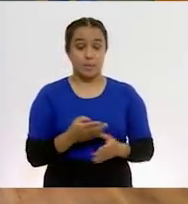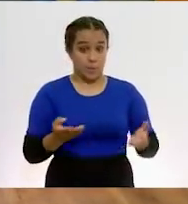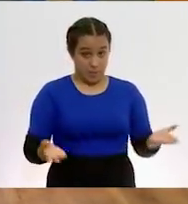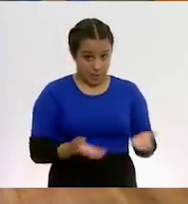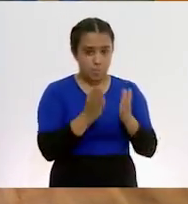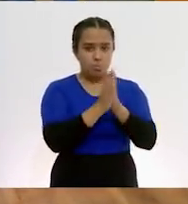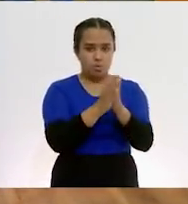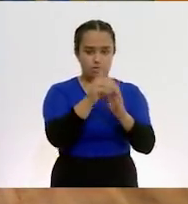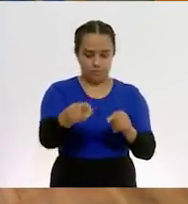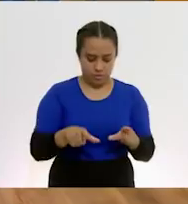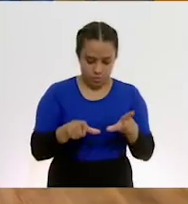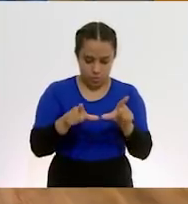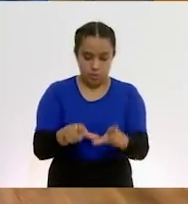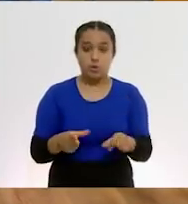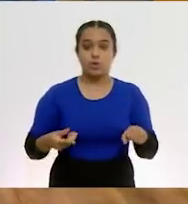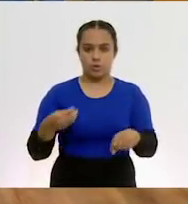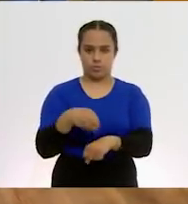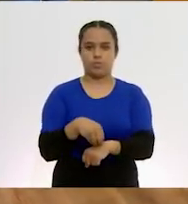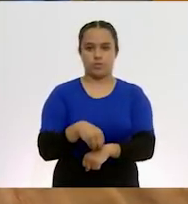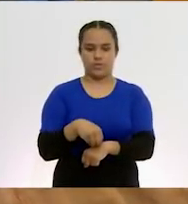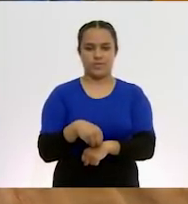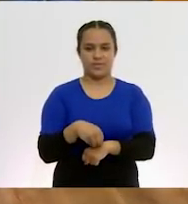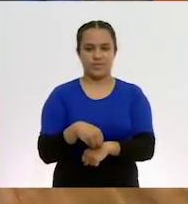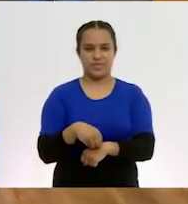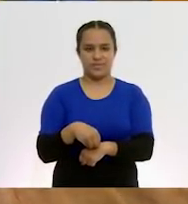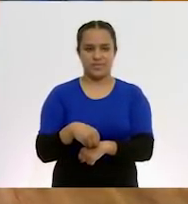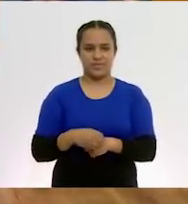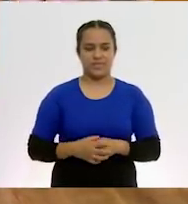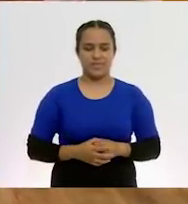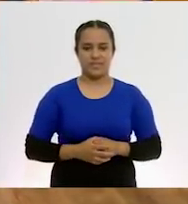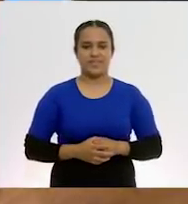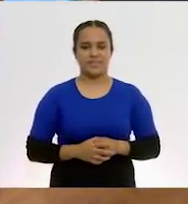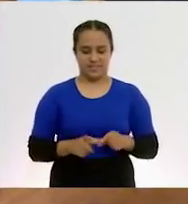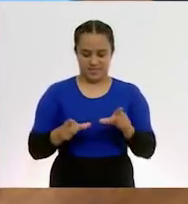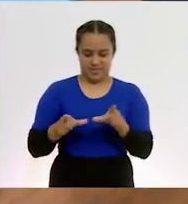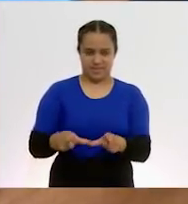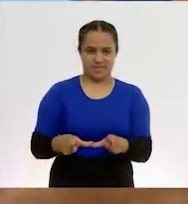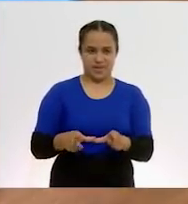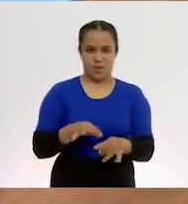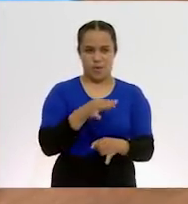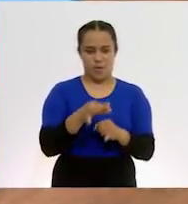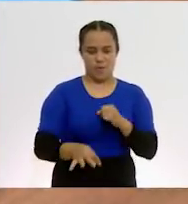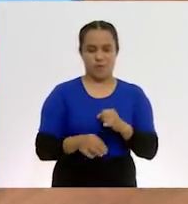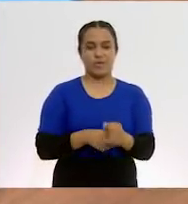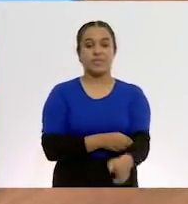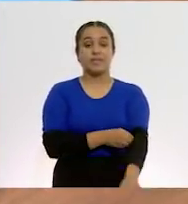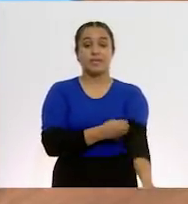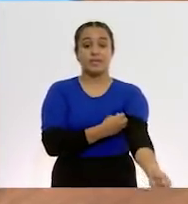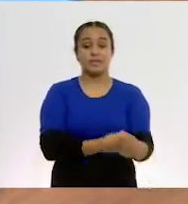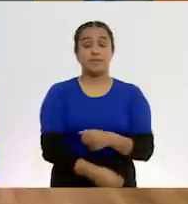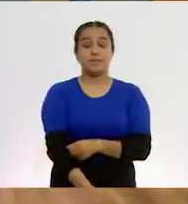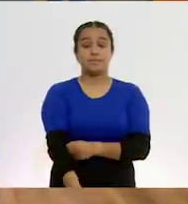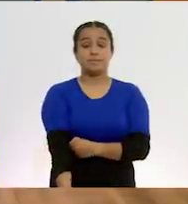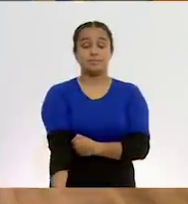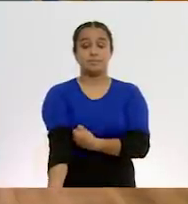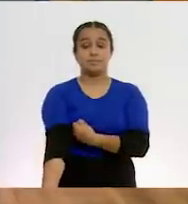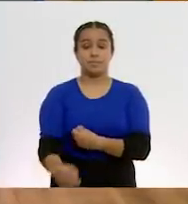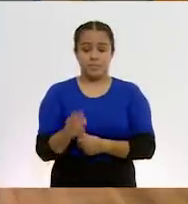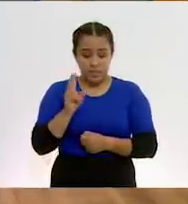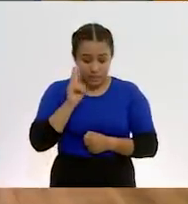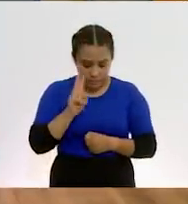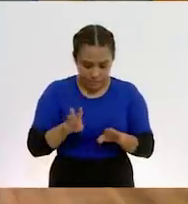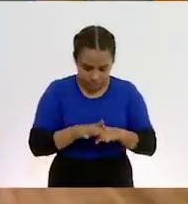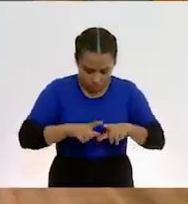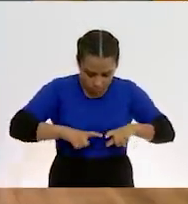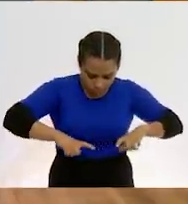te voy a invitar a que coloques esta ficha en el último lugar que corresponde. ¿Viste cómo ha tomado